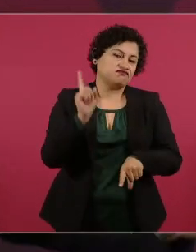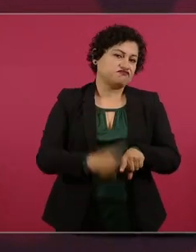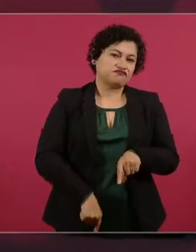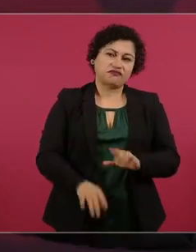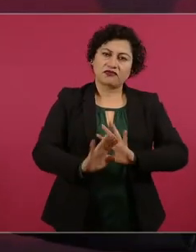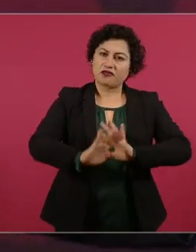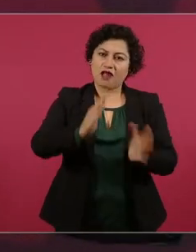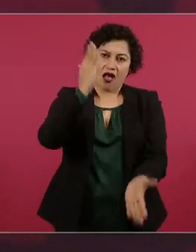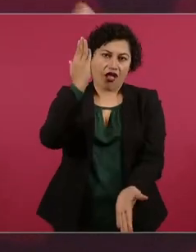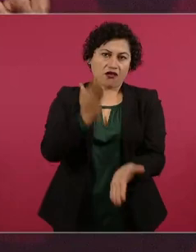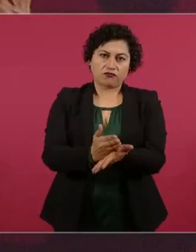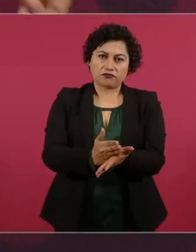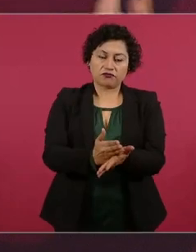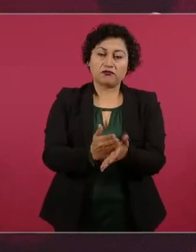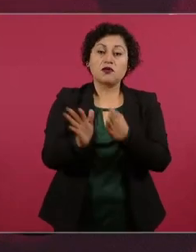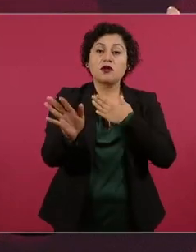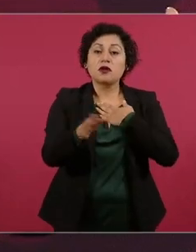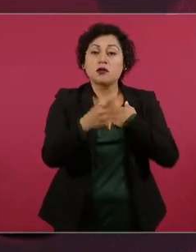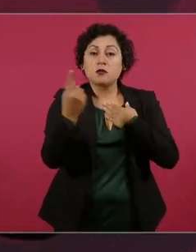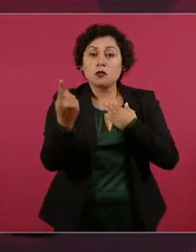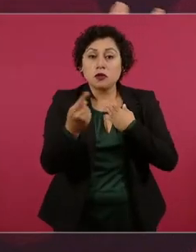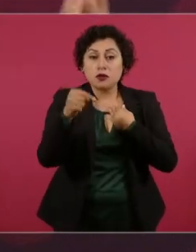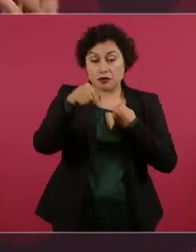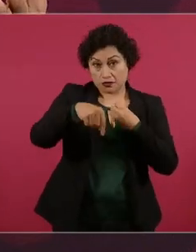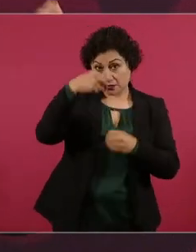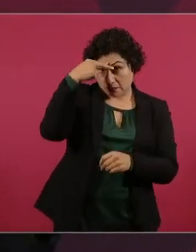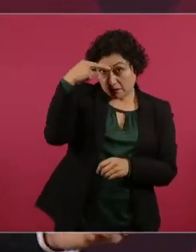porque México